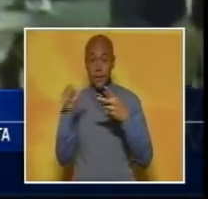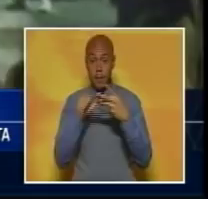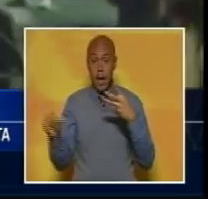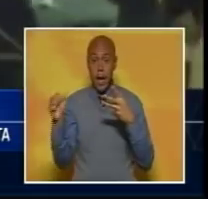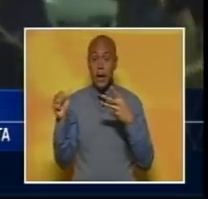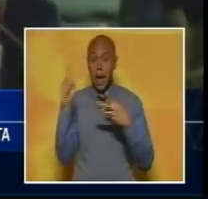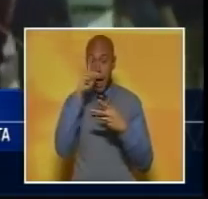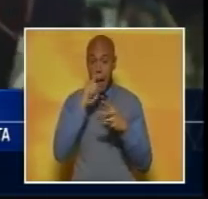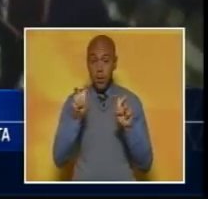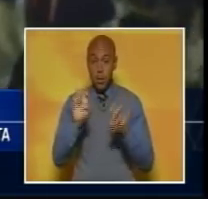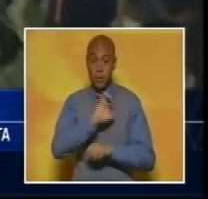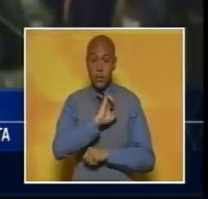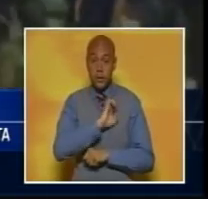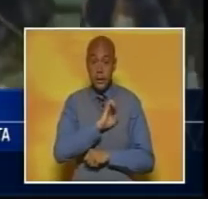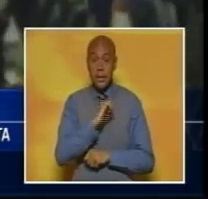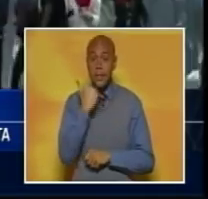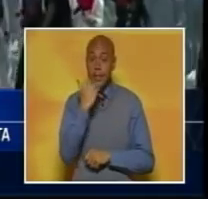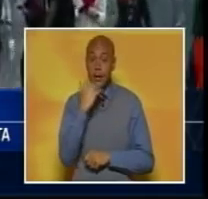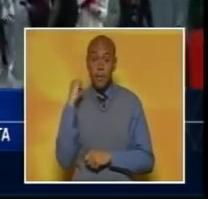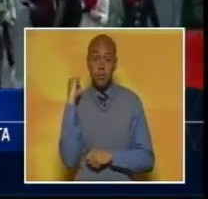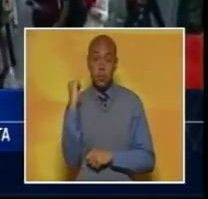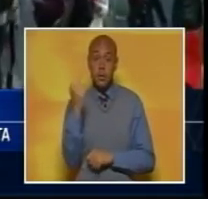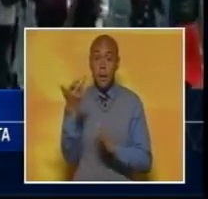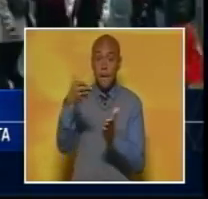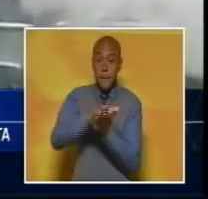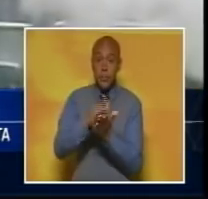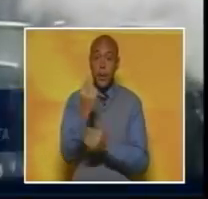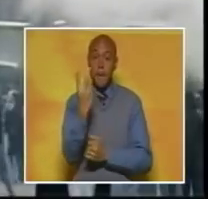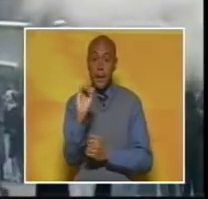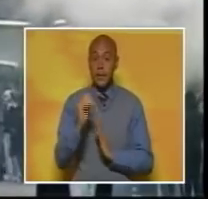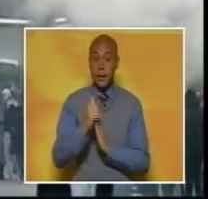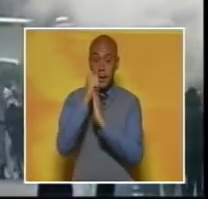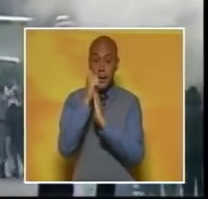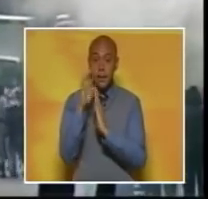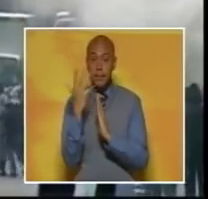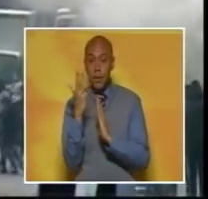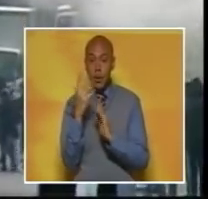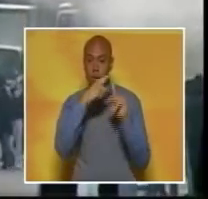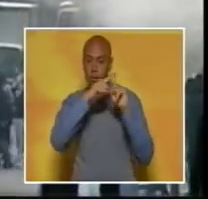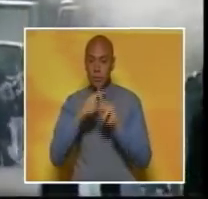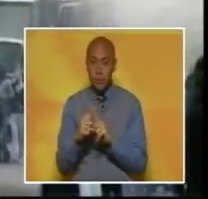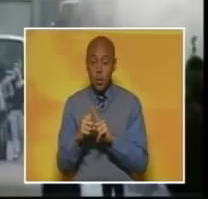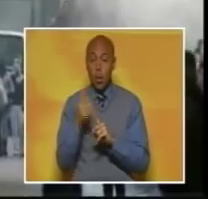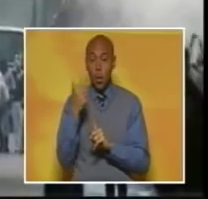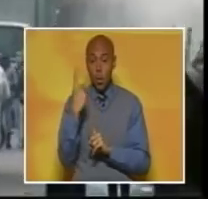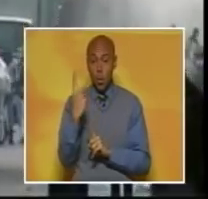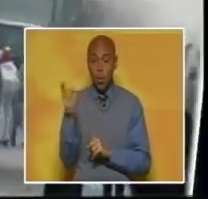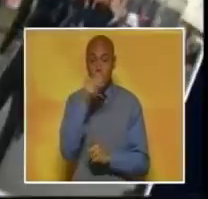año han sido asesinados cerca de 20 líderes sociales, en promedio uno diario.